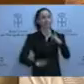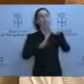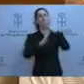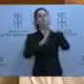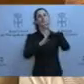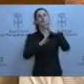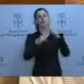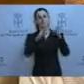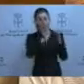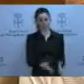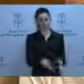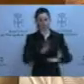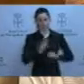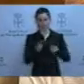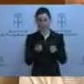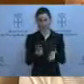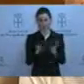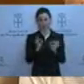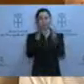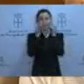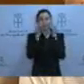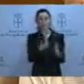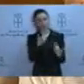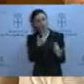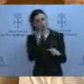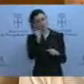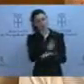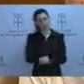Usted, las cifras que me está dando, que son reales y se lo agradezco, son simplemente